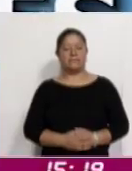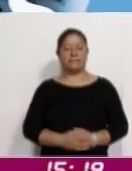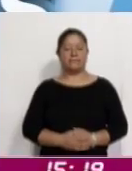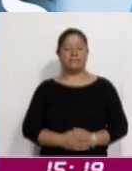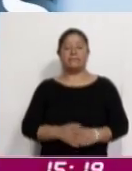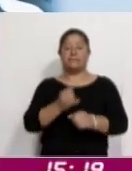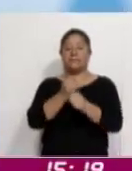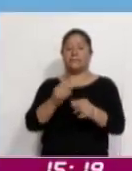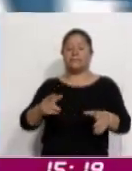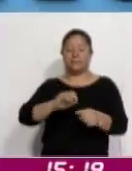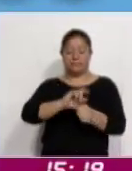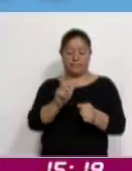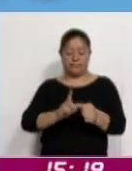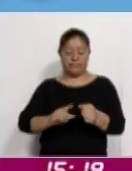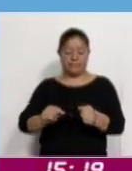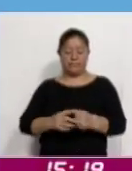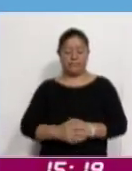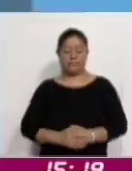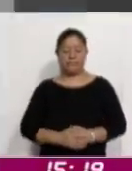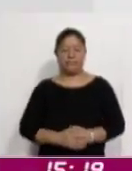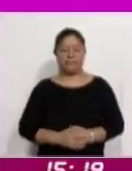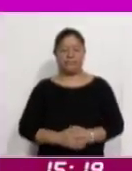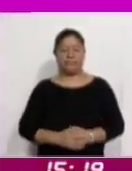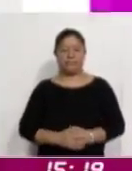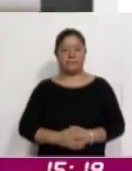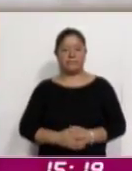Breves nacionales.